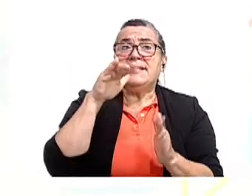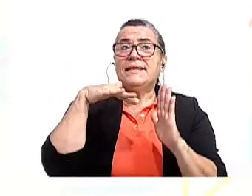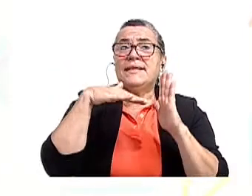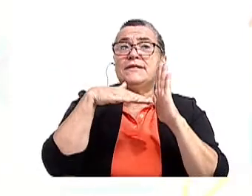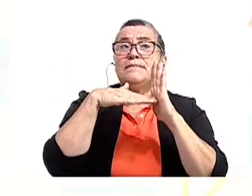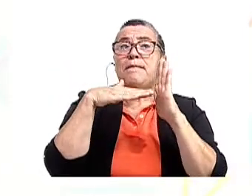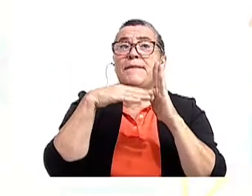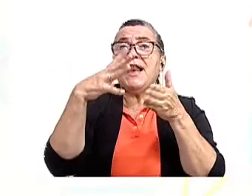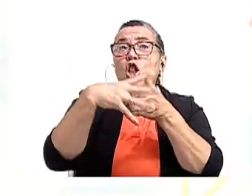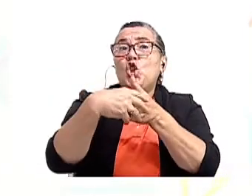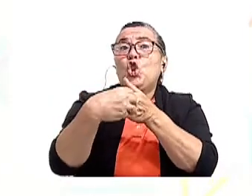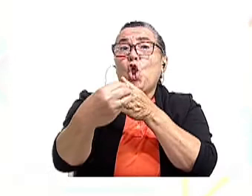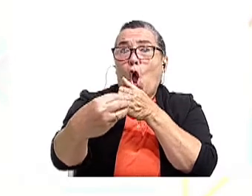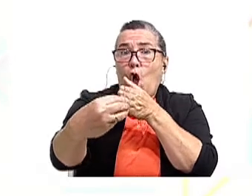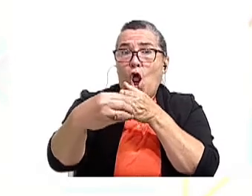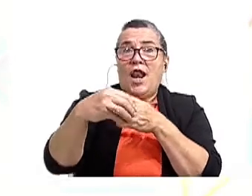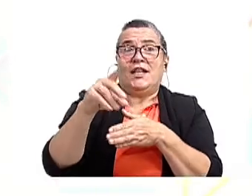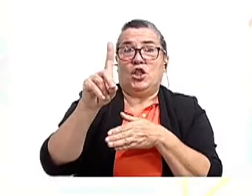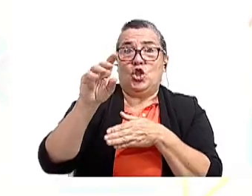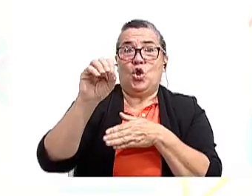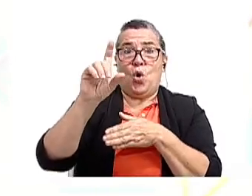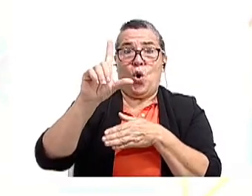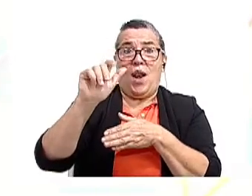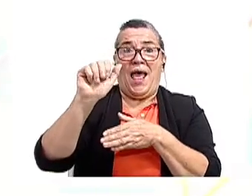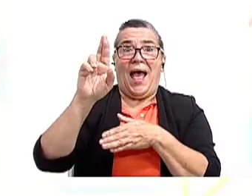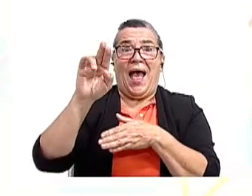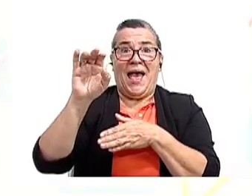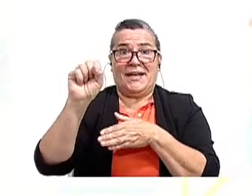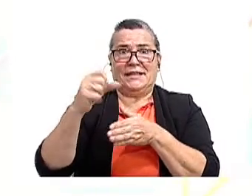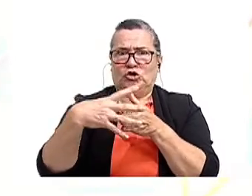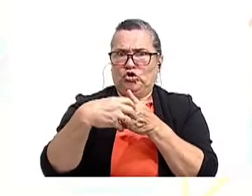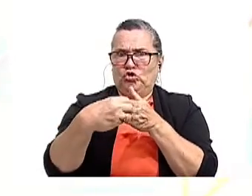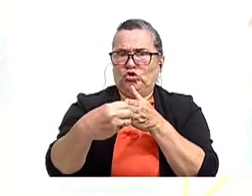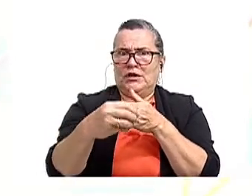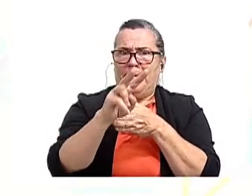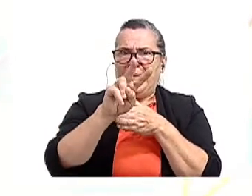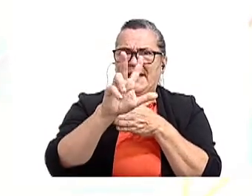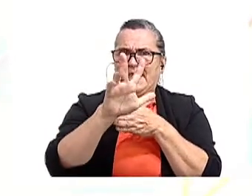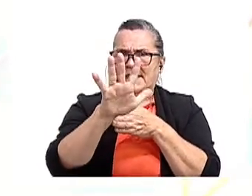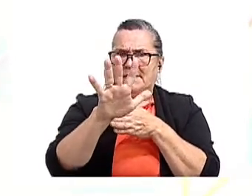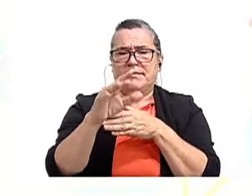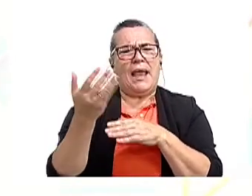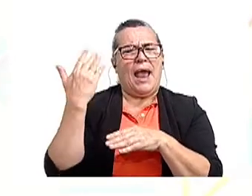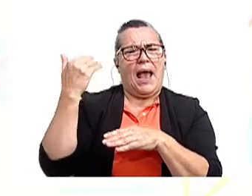$23,000. Pero hace 4 años valía